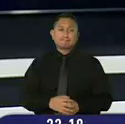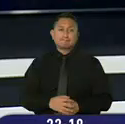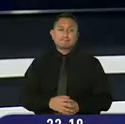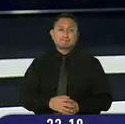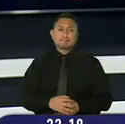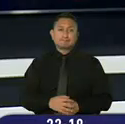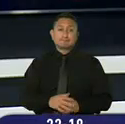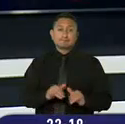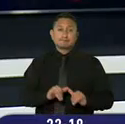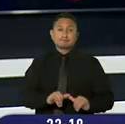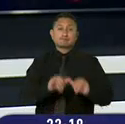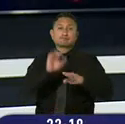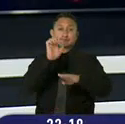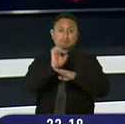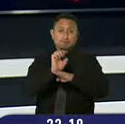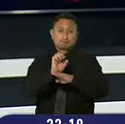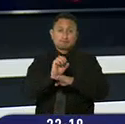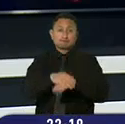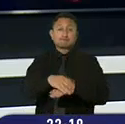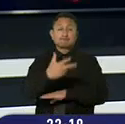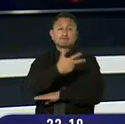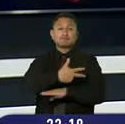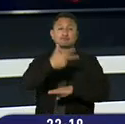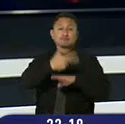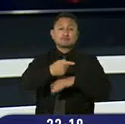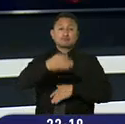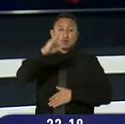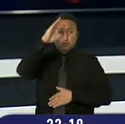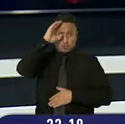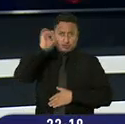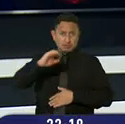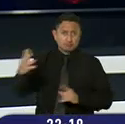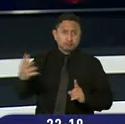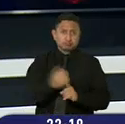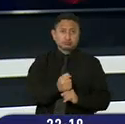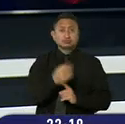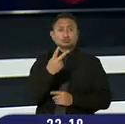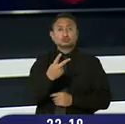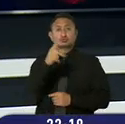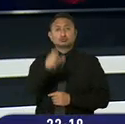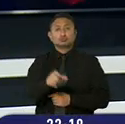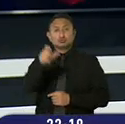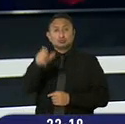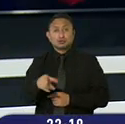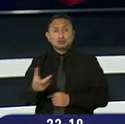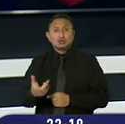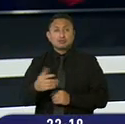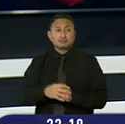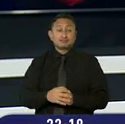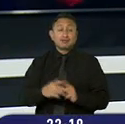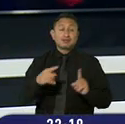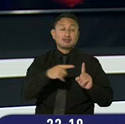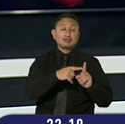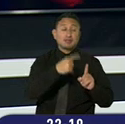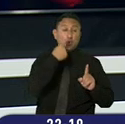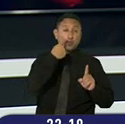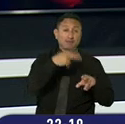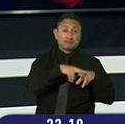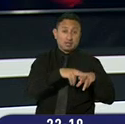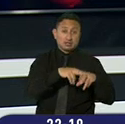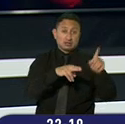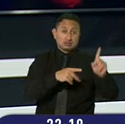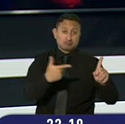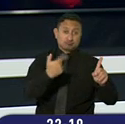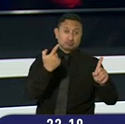Recorremos el país. En Chimborazo la policía logró la captura de 2 implicados en el asesinato de un taxista quien transportaba